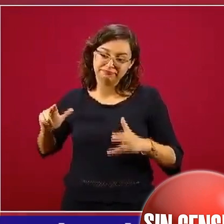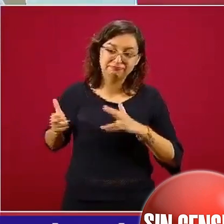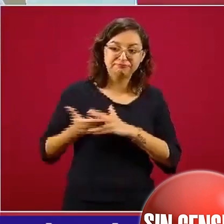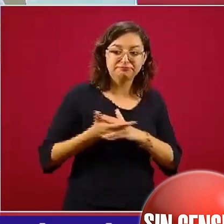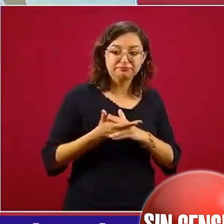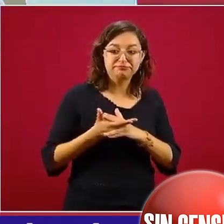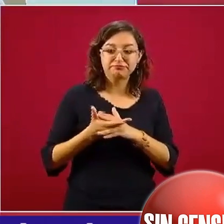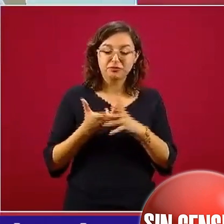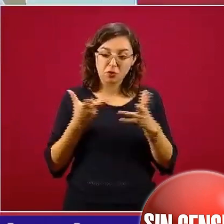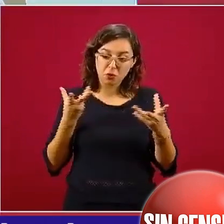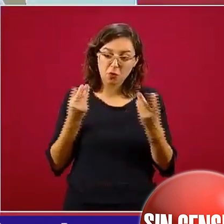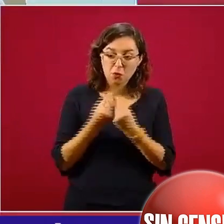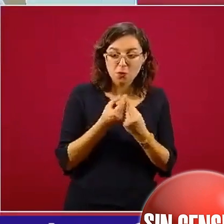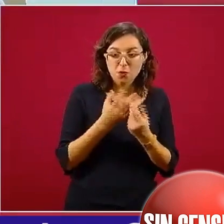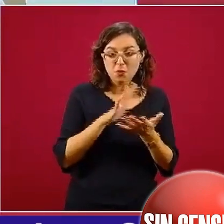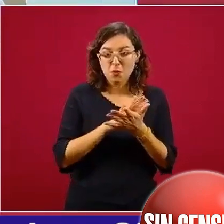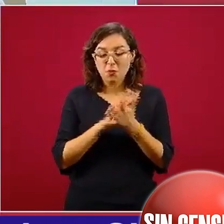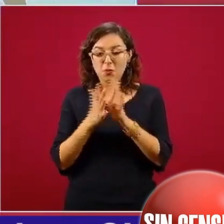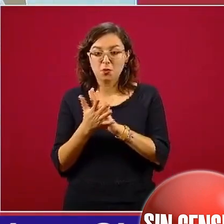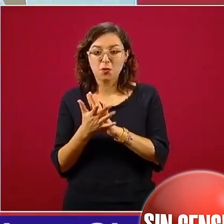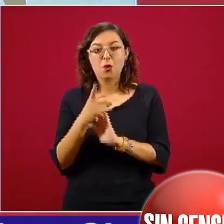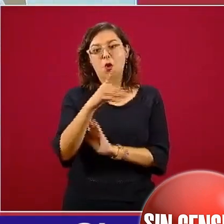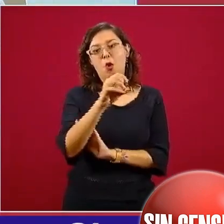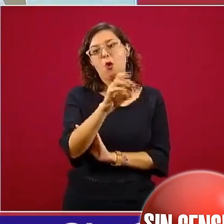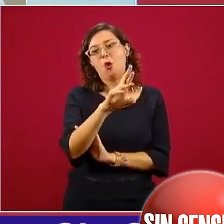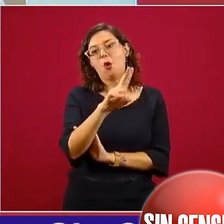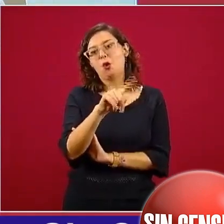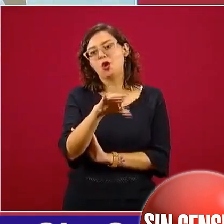se alían Huerta y Orozco.